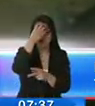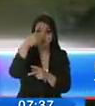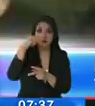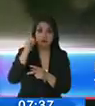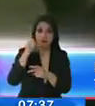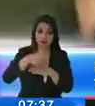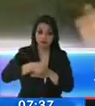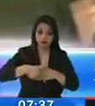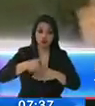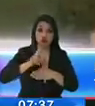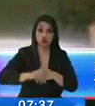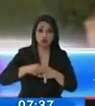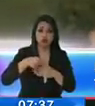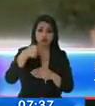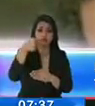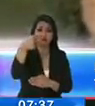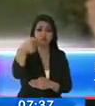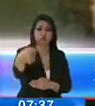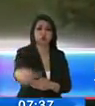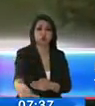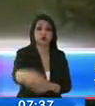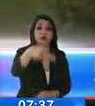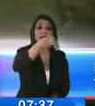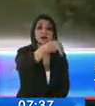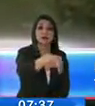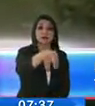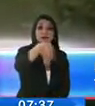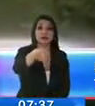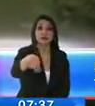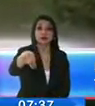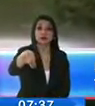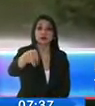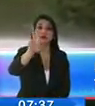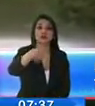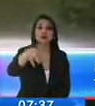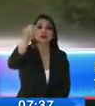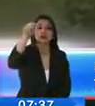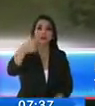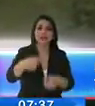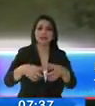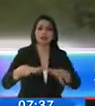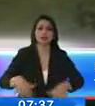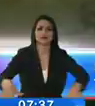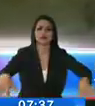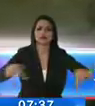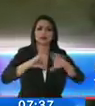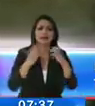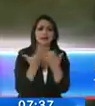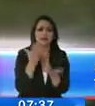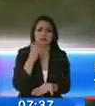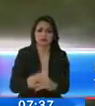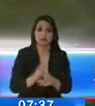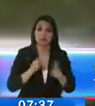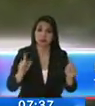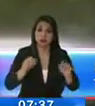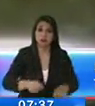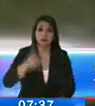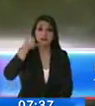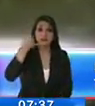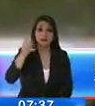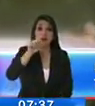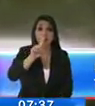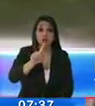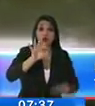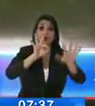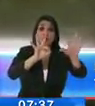la capital hasta las naciones unidas en el norte de la capital también es muy importante recordar que usted puede llamar al 1 824